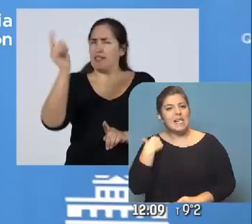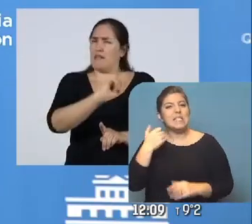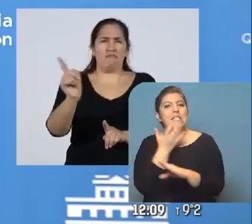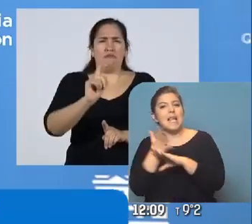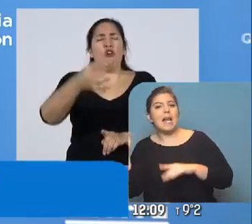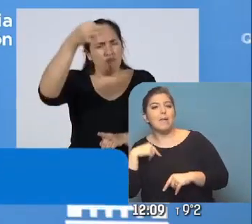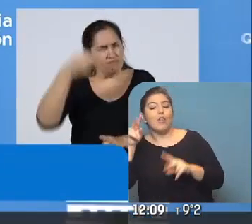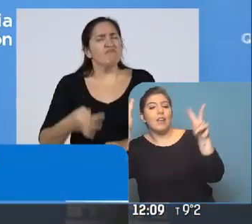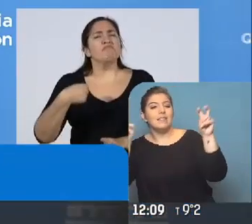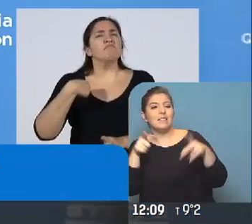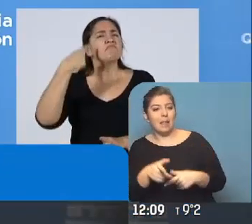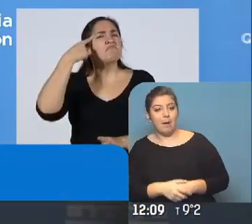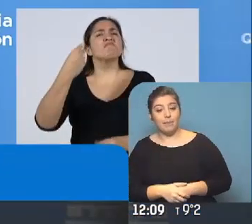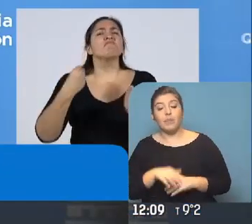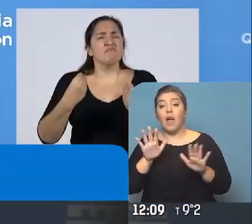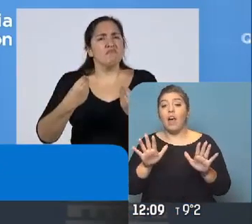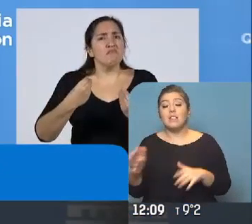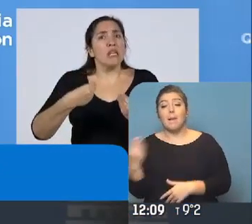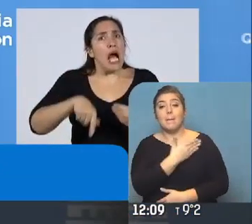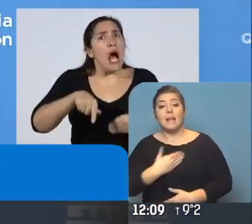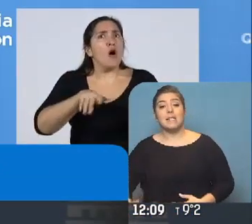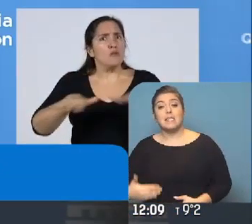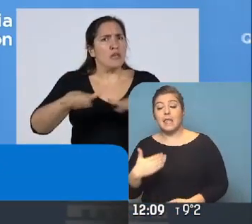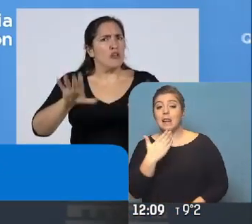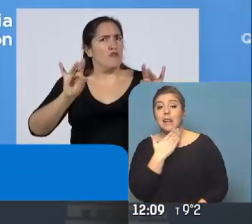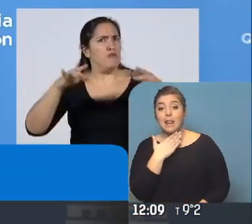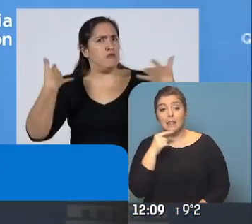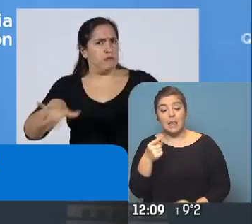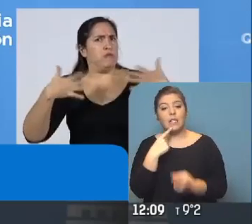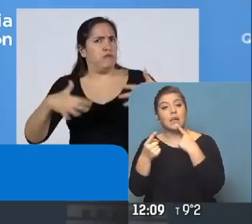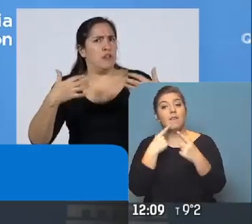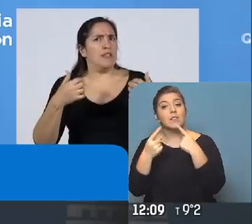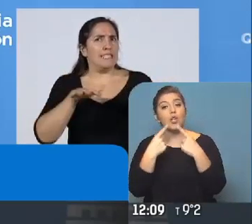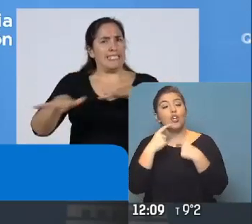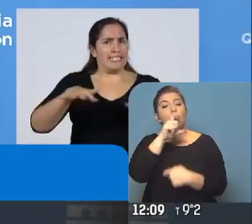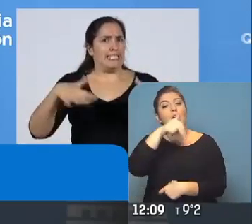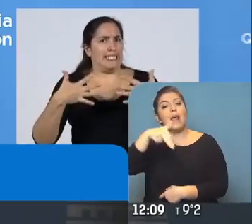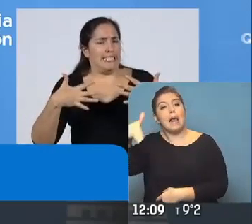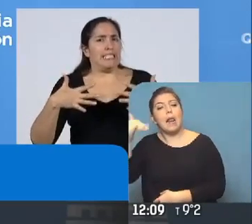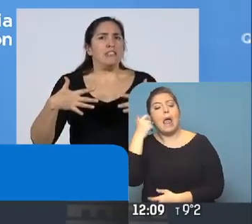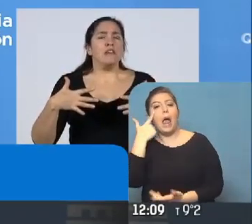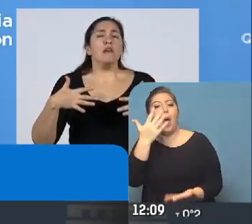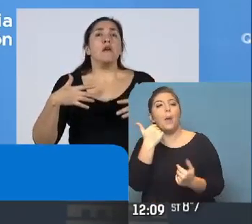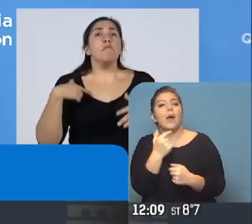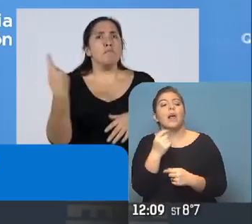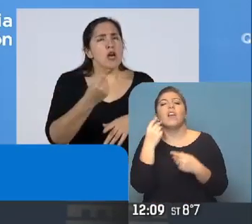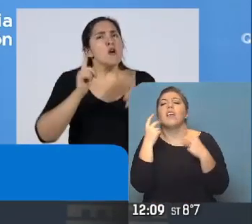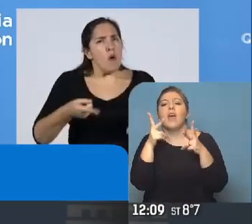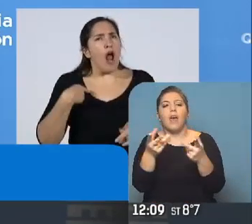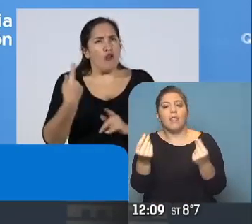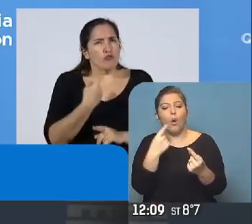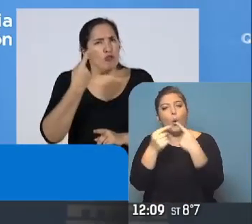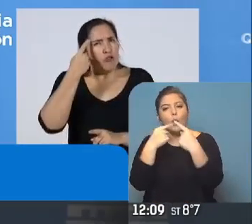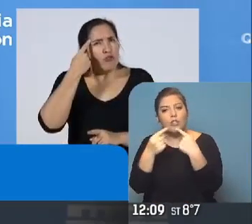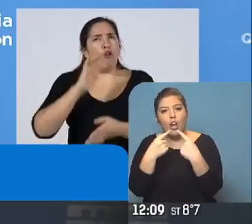estamos inmersos. De esta manera, el presidente de la nación se entrevistó con la cadena internacional CNN y vamos a repasar parte de lo que fue el